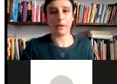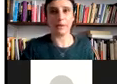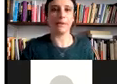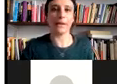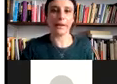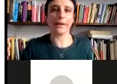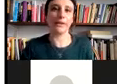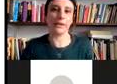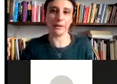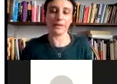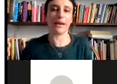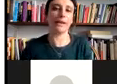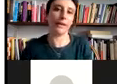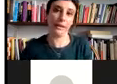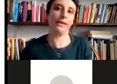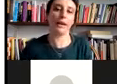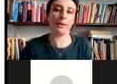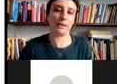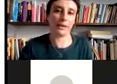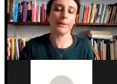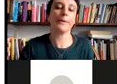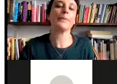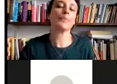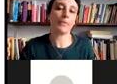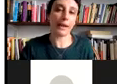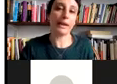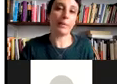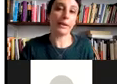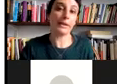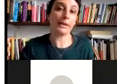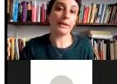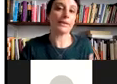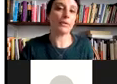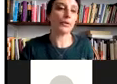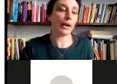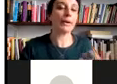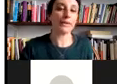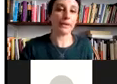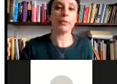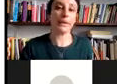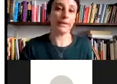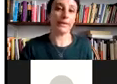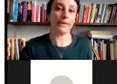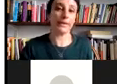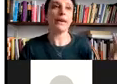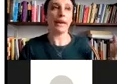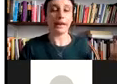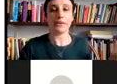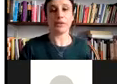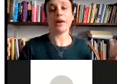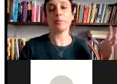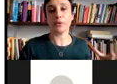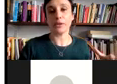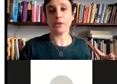una perspectiva de género, diversidad y discapacidad. Darle la perspectiva de discapacidad a un programa es esto, es pensar en